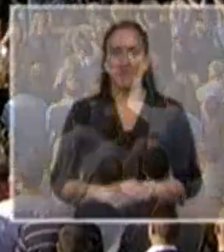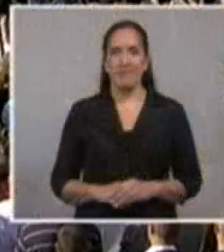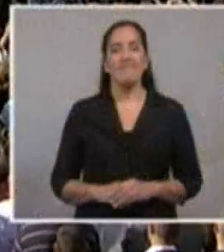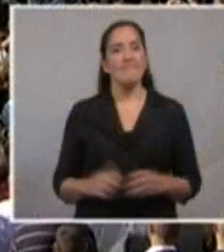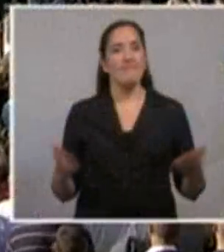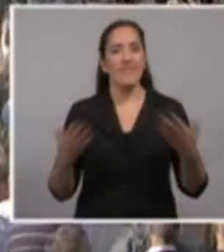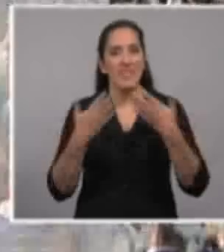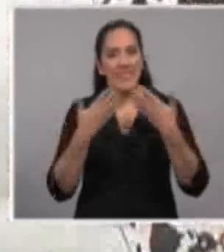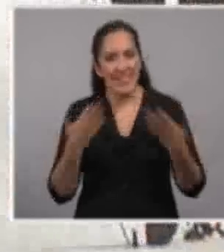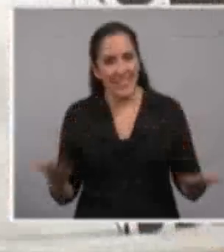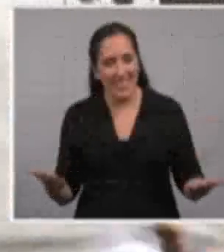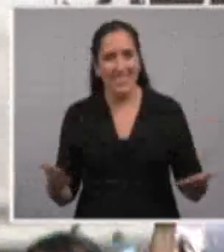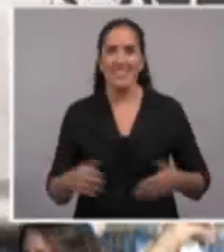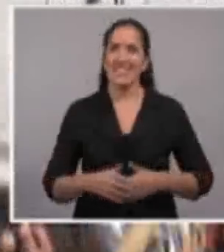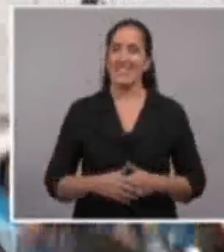Gracias.